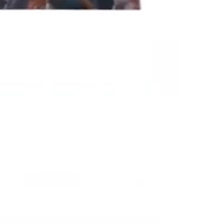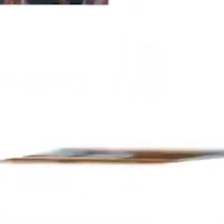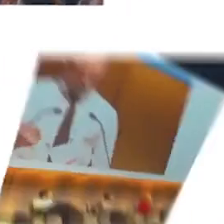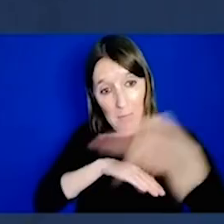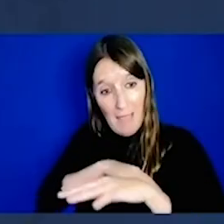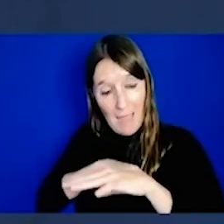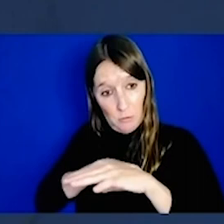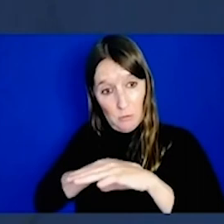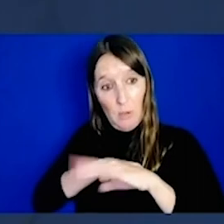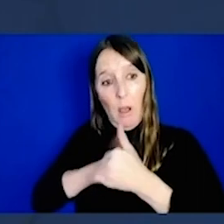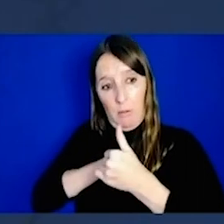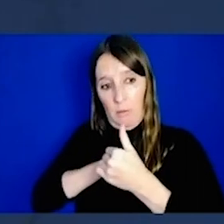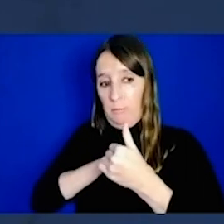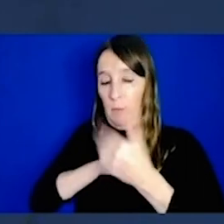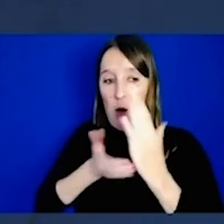desarrollo.